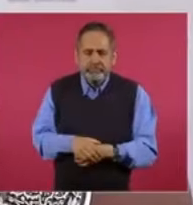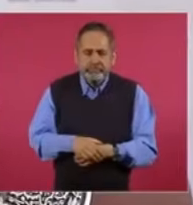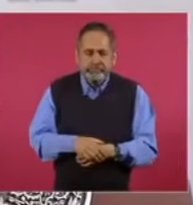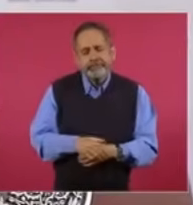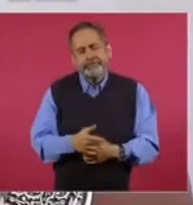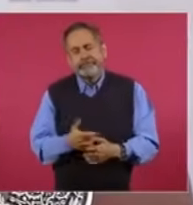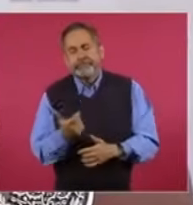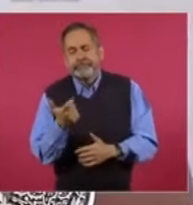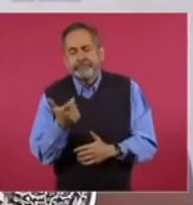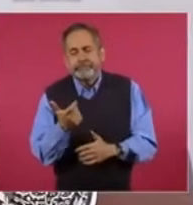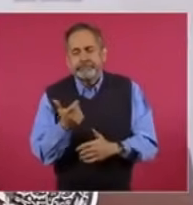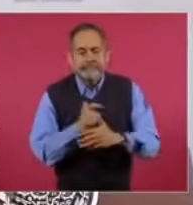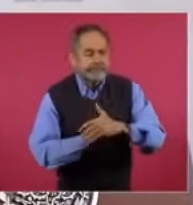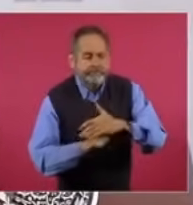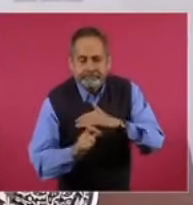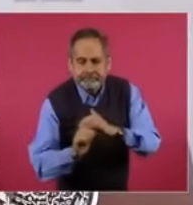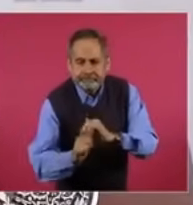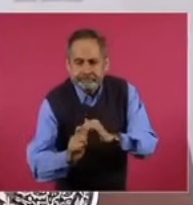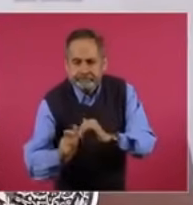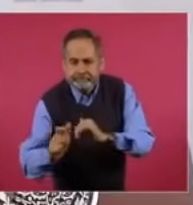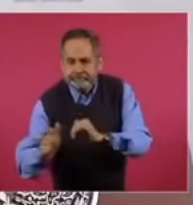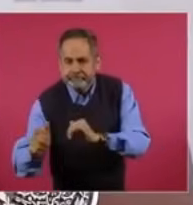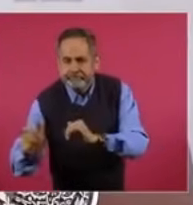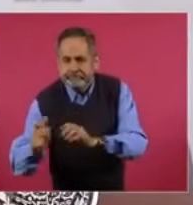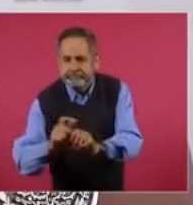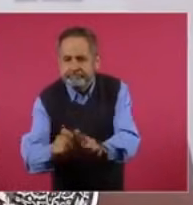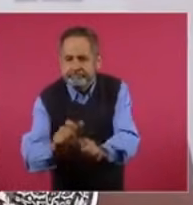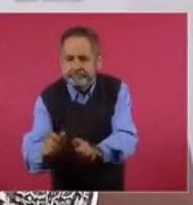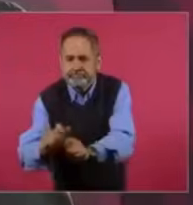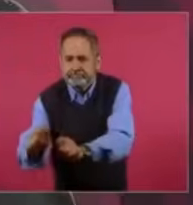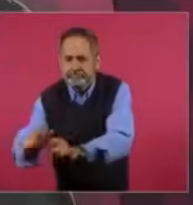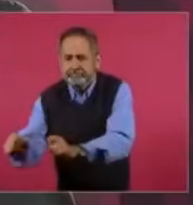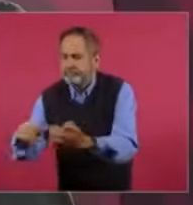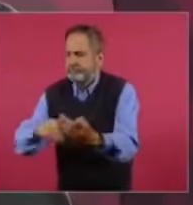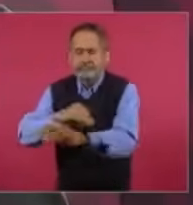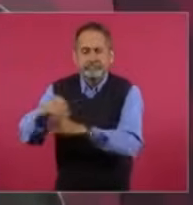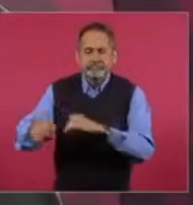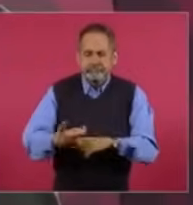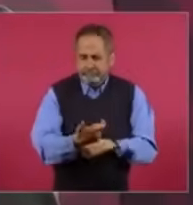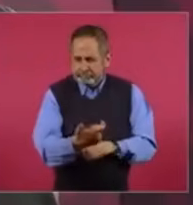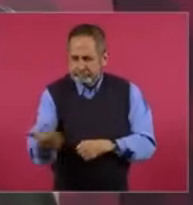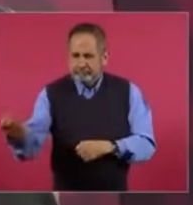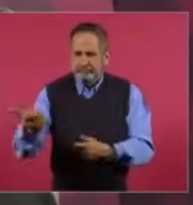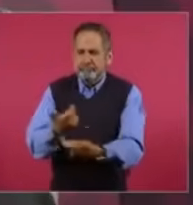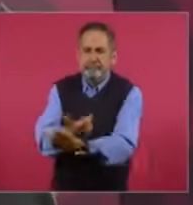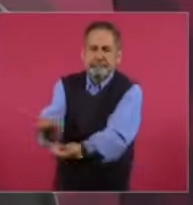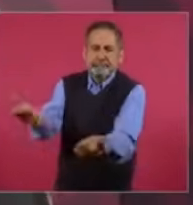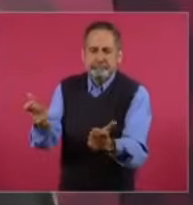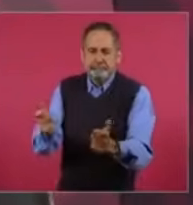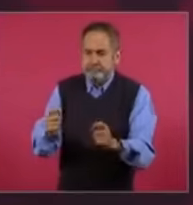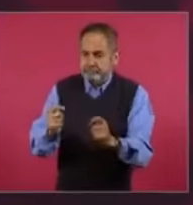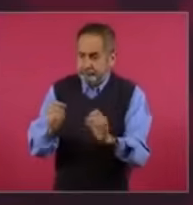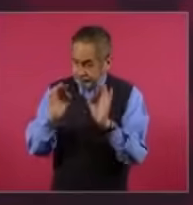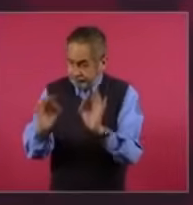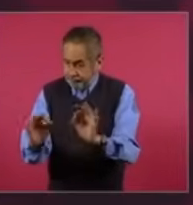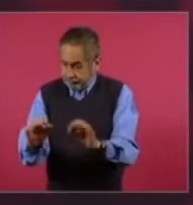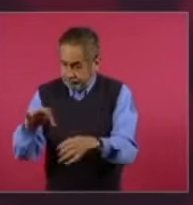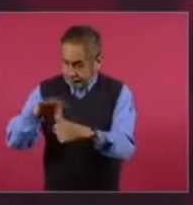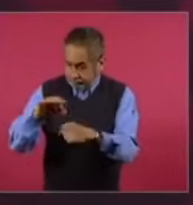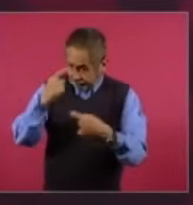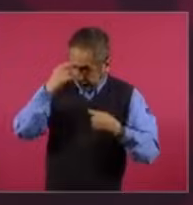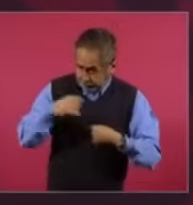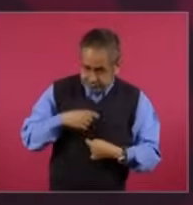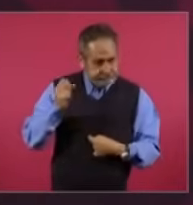Maiciando a todos. Los maiciaban. Bueno, eso